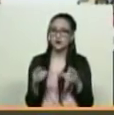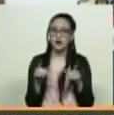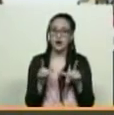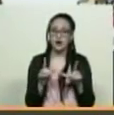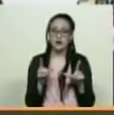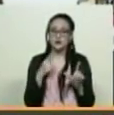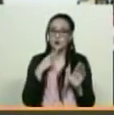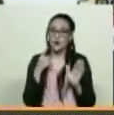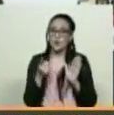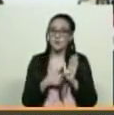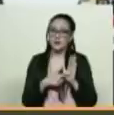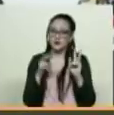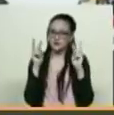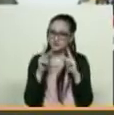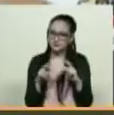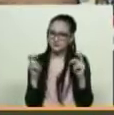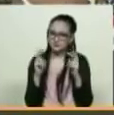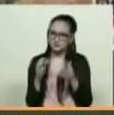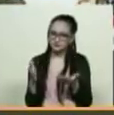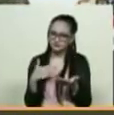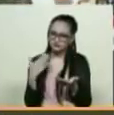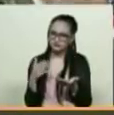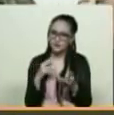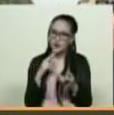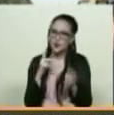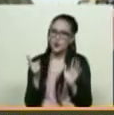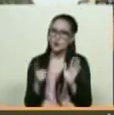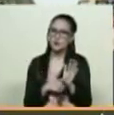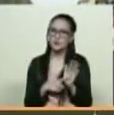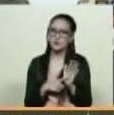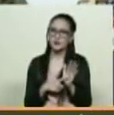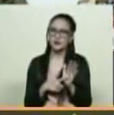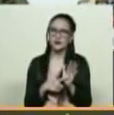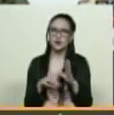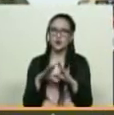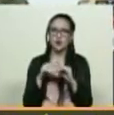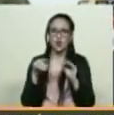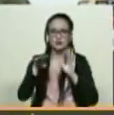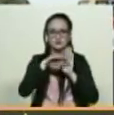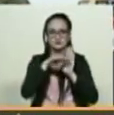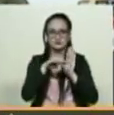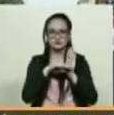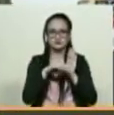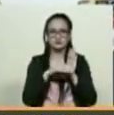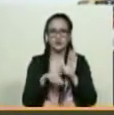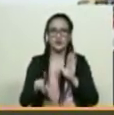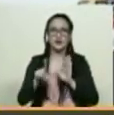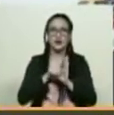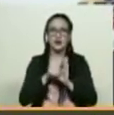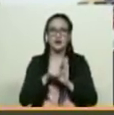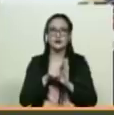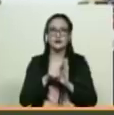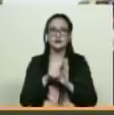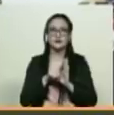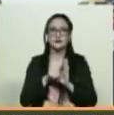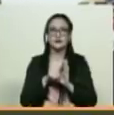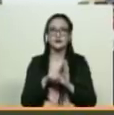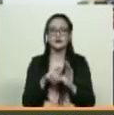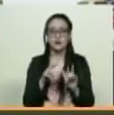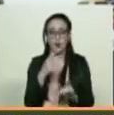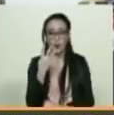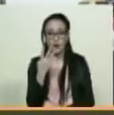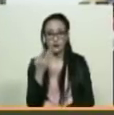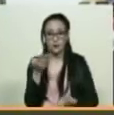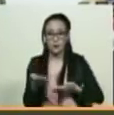cumpliendo, revisado el expediente y cumpliendo con todos los requisitos de ley, estas cuatro